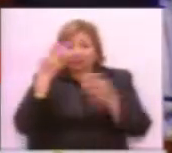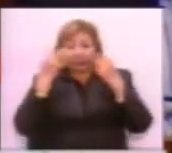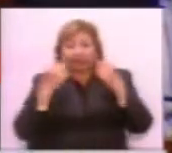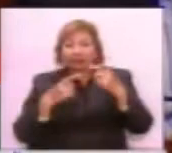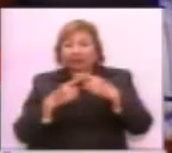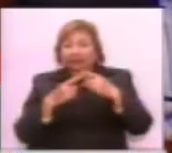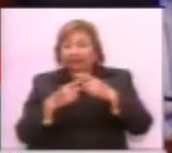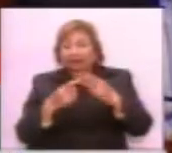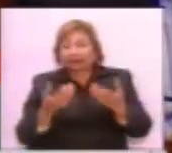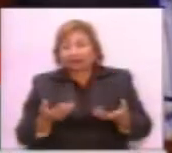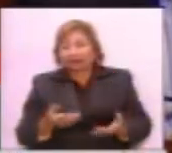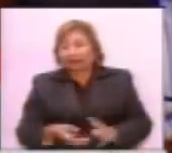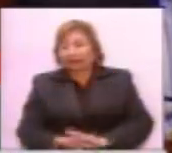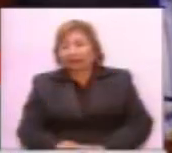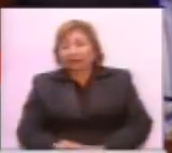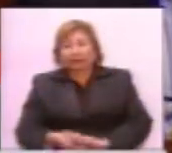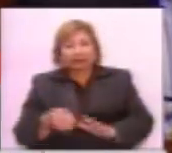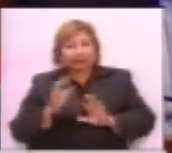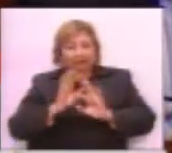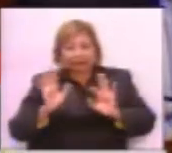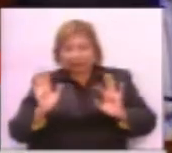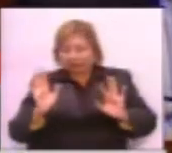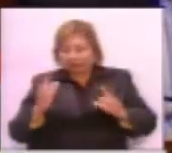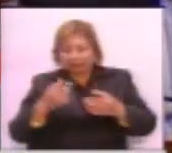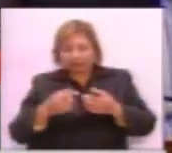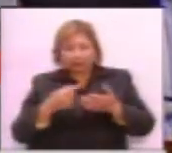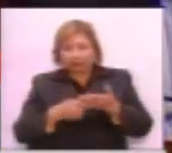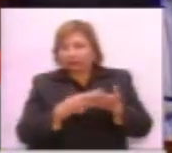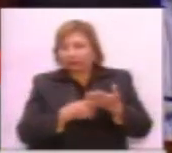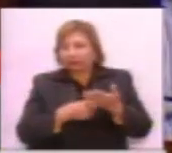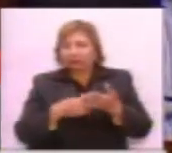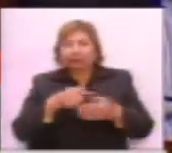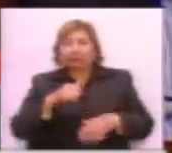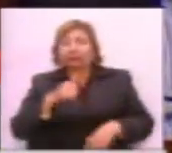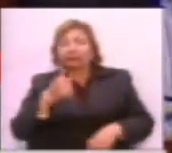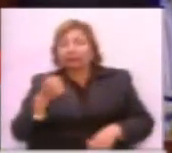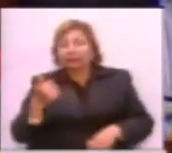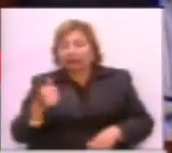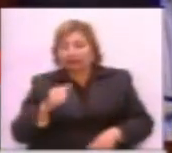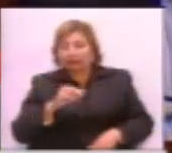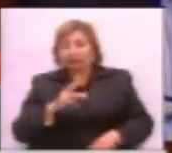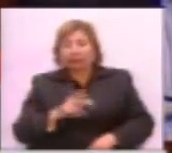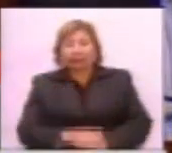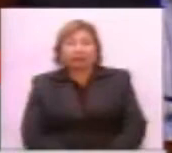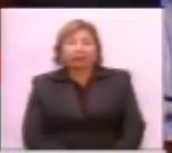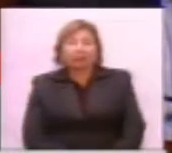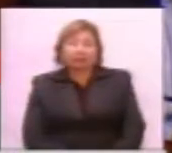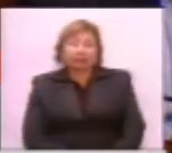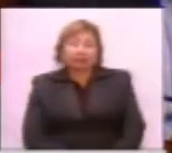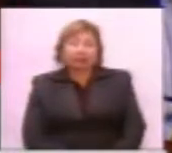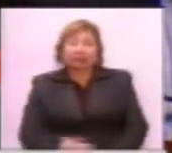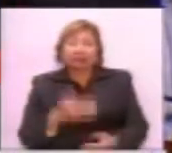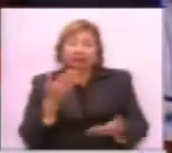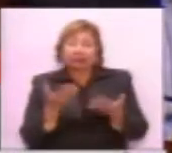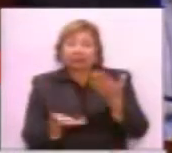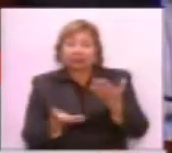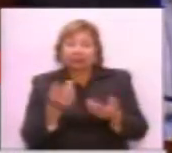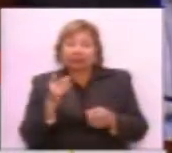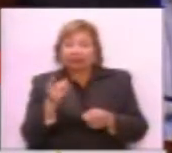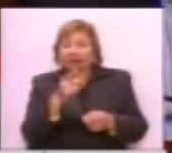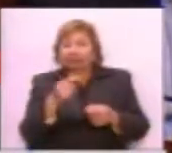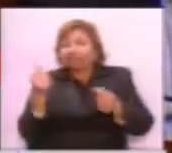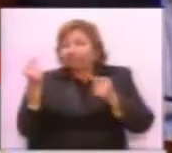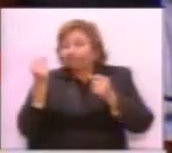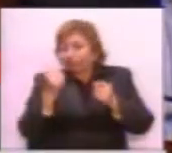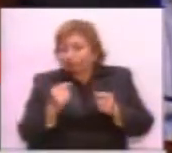causado daño al país, que eso está fuera de discusión, sino otros delincuentes. Que algunos están en el